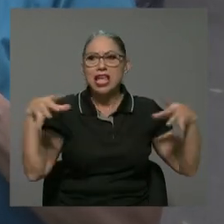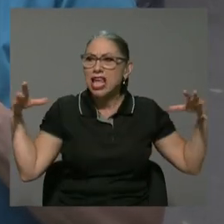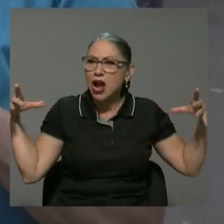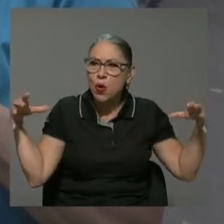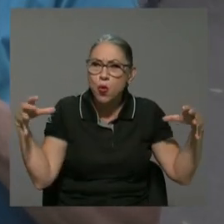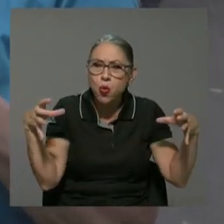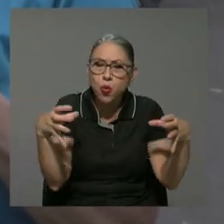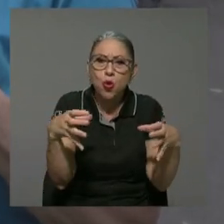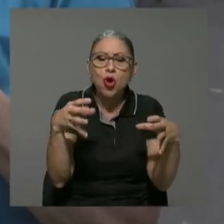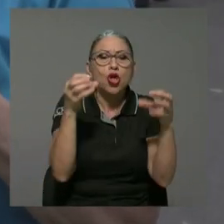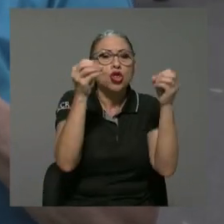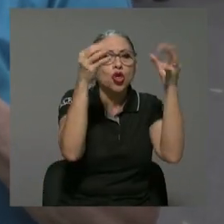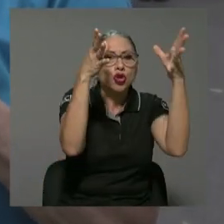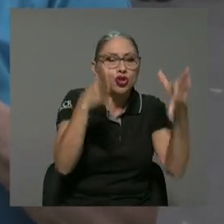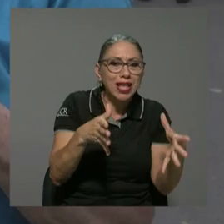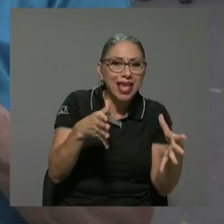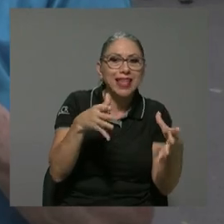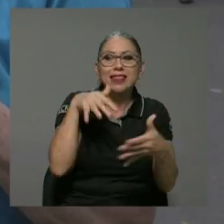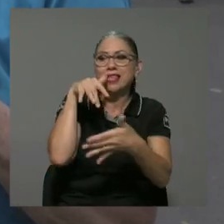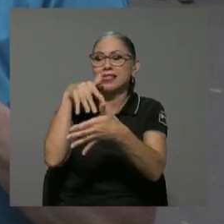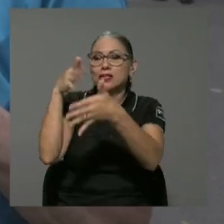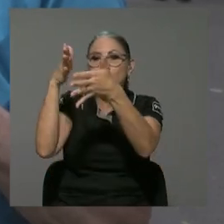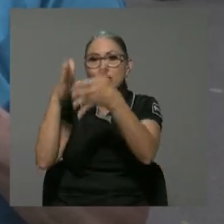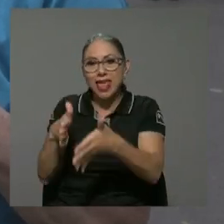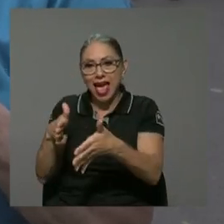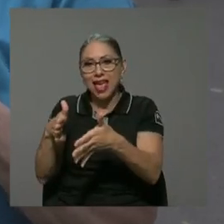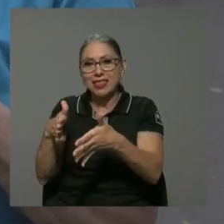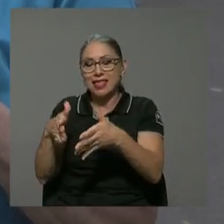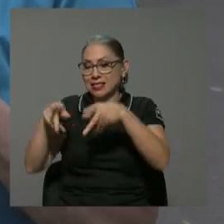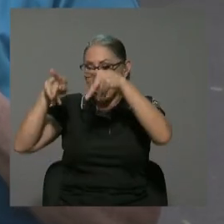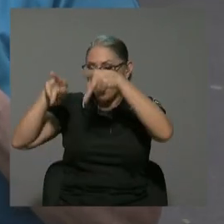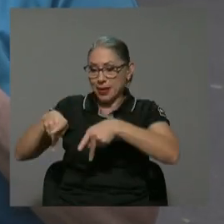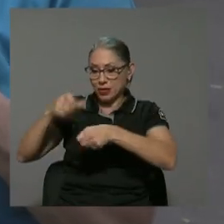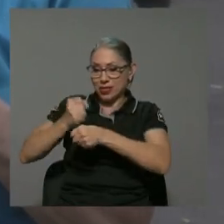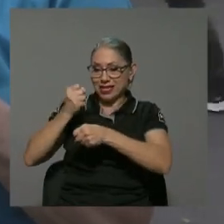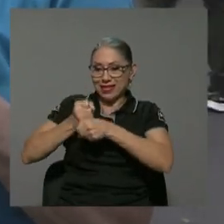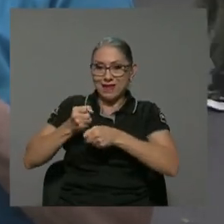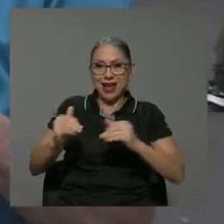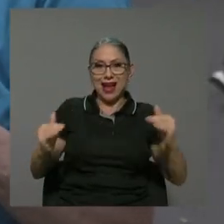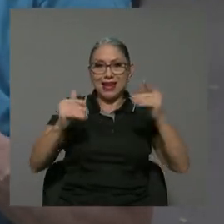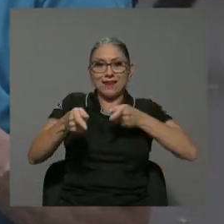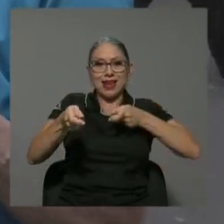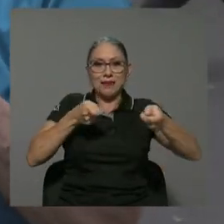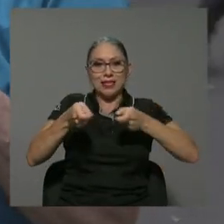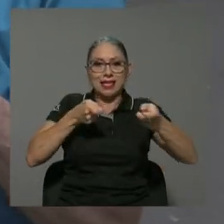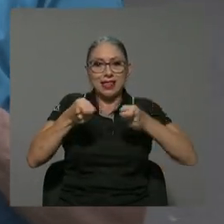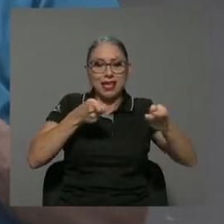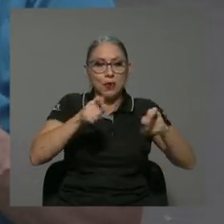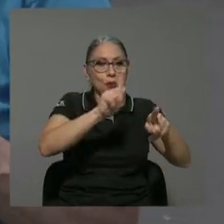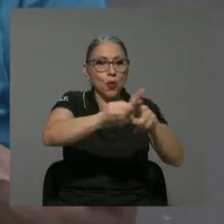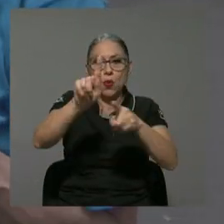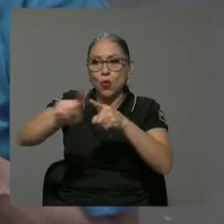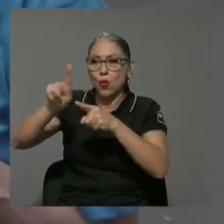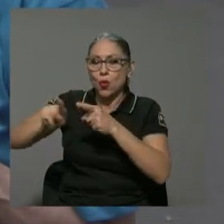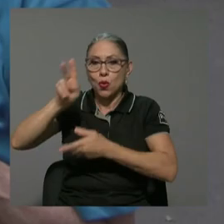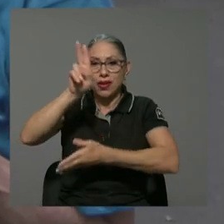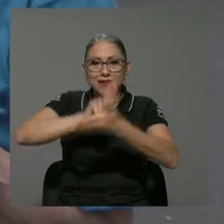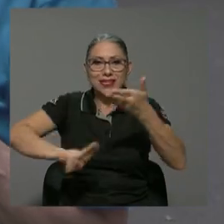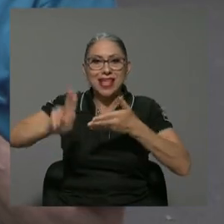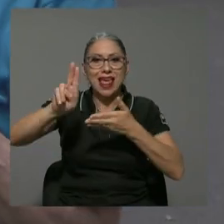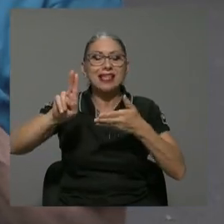docentes, estudiantes, personal administrativo de las universidades y el Ministerio de